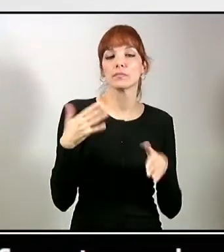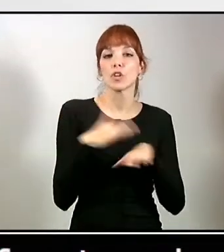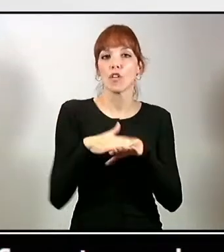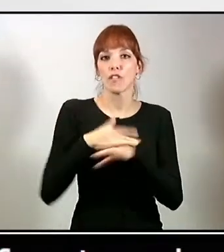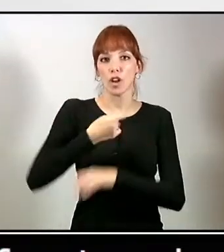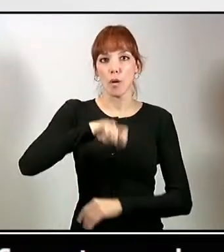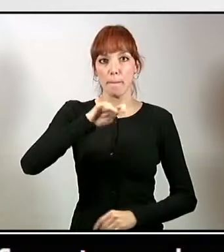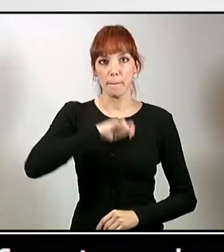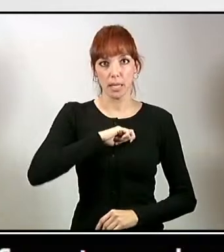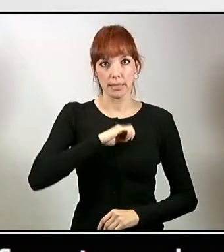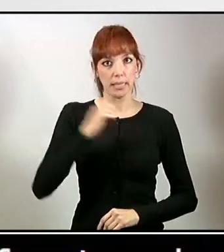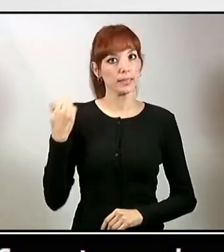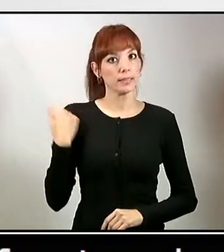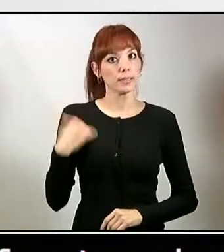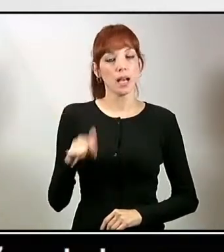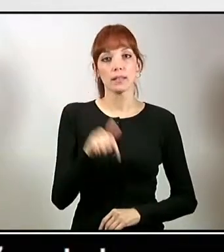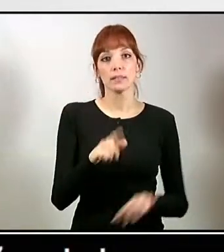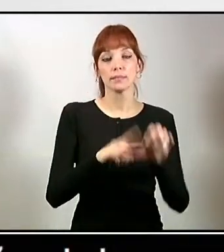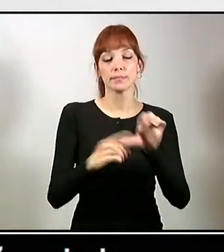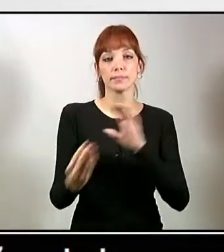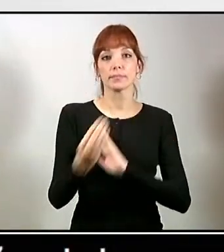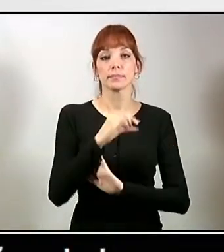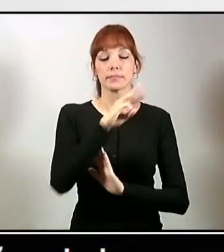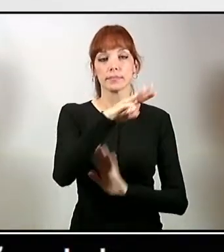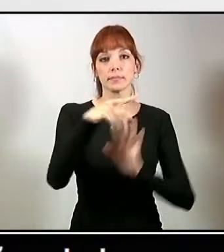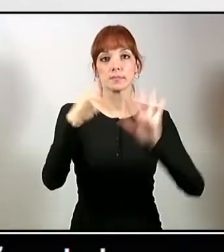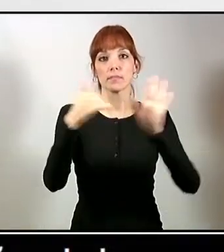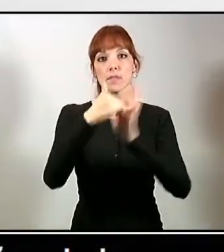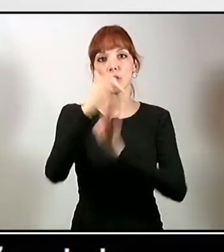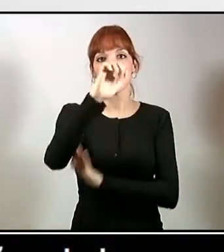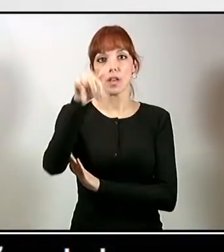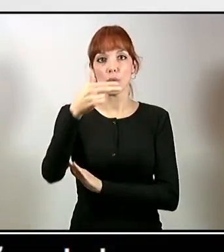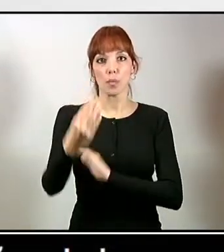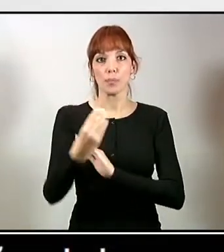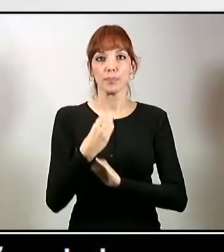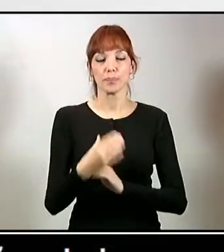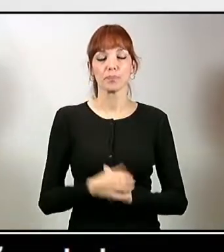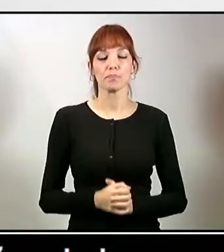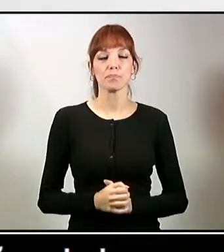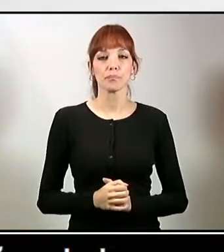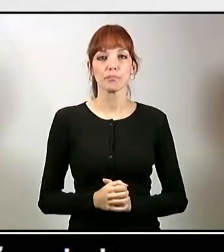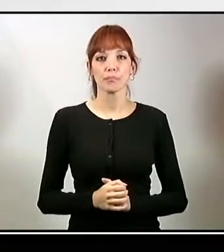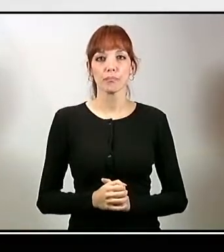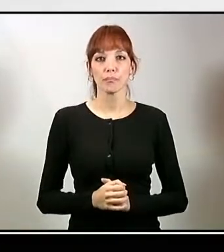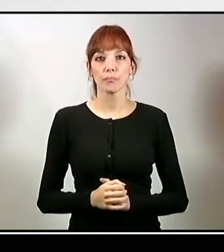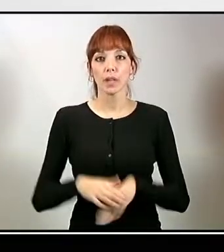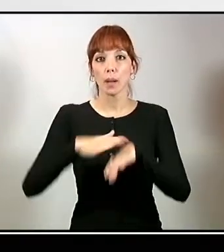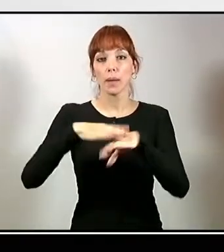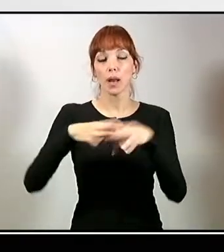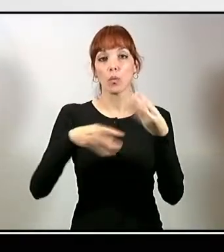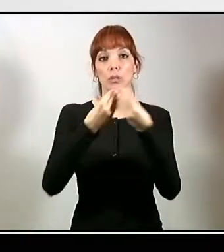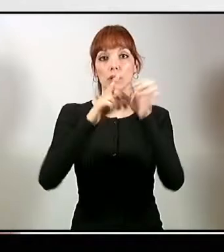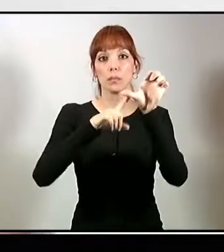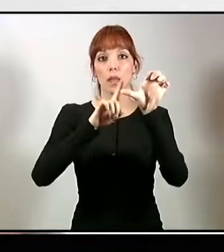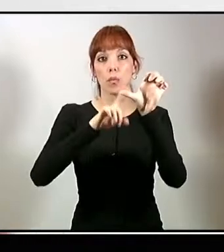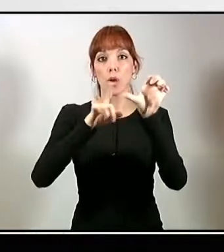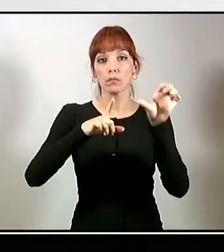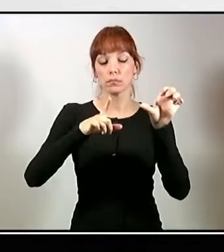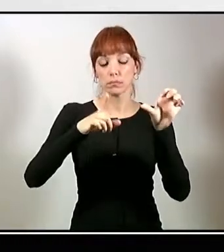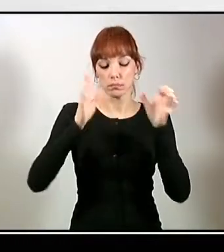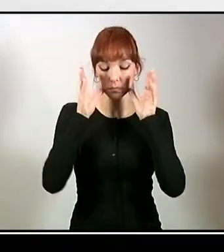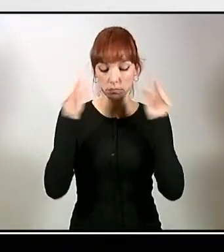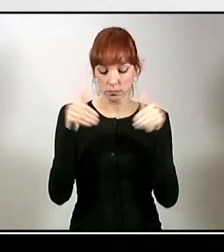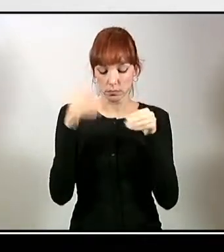del que Extremadura se beneficiará con 36 millones de euros. Para la Junta de Extremadura nosotros tenemos